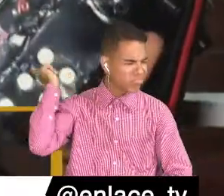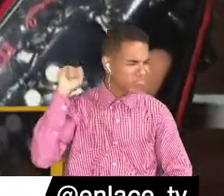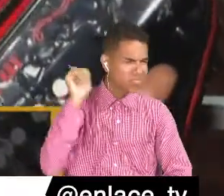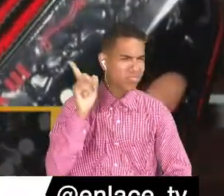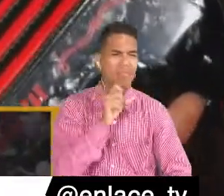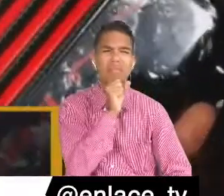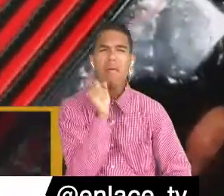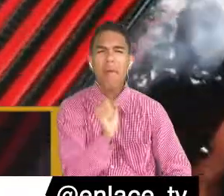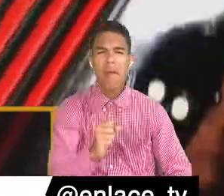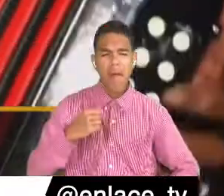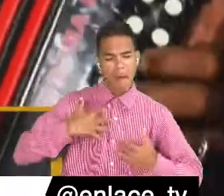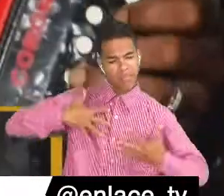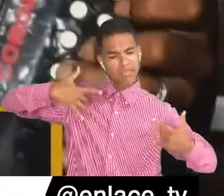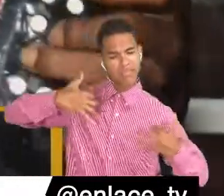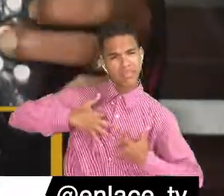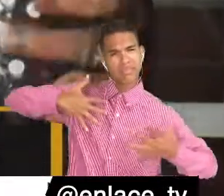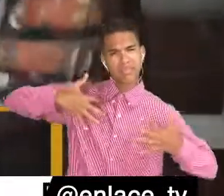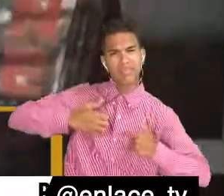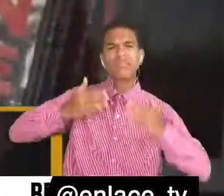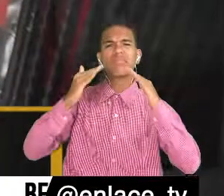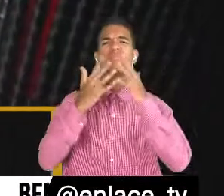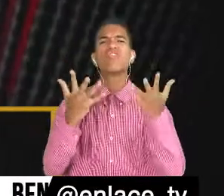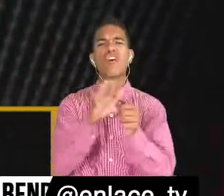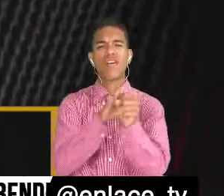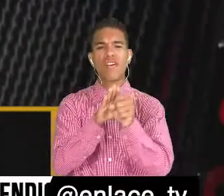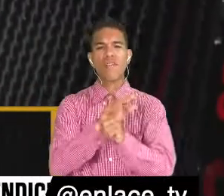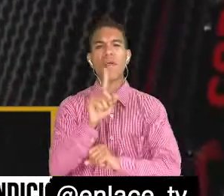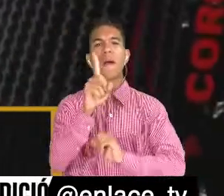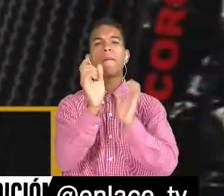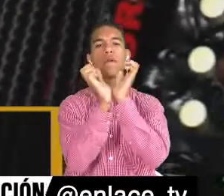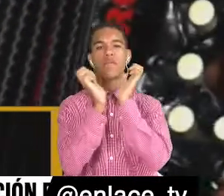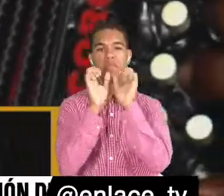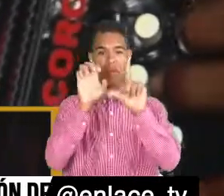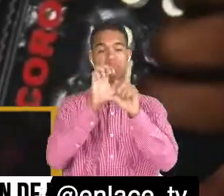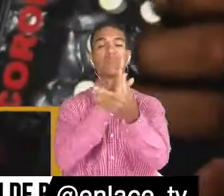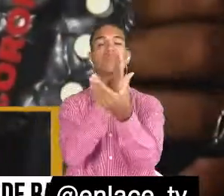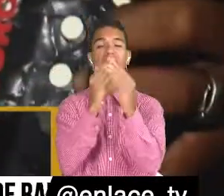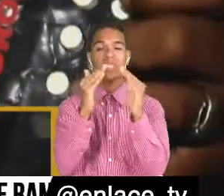y cuyo domicilio está ubicado en el barrio Primero de Mayo, hasta donde llegó Enlace Noticias.